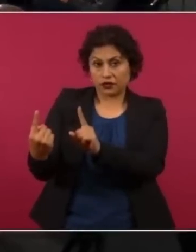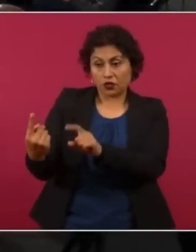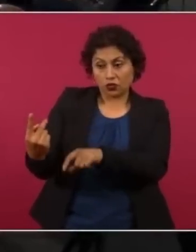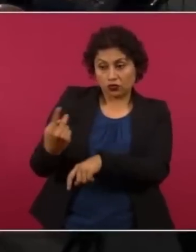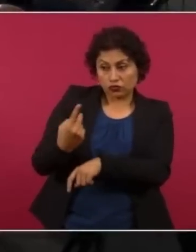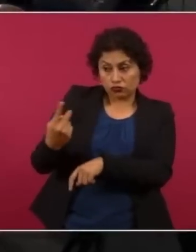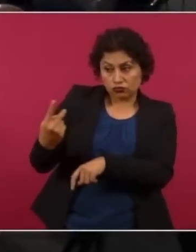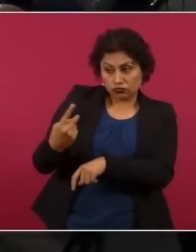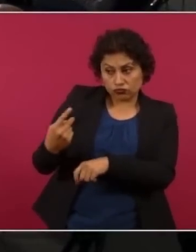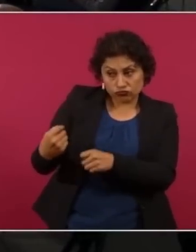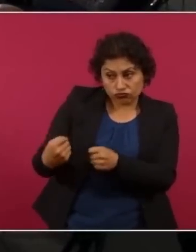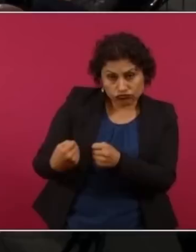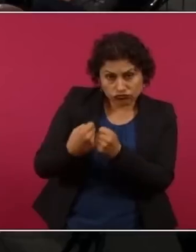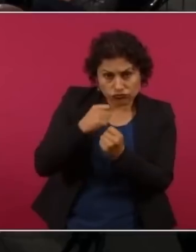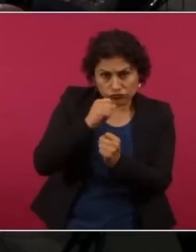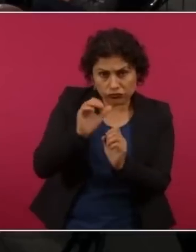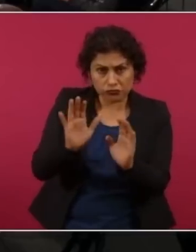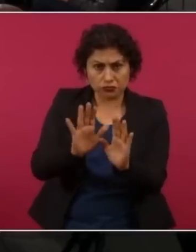sostuvo,